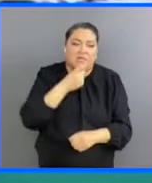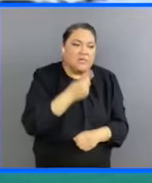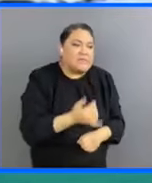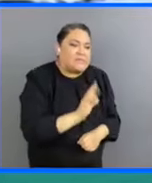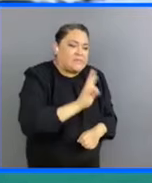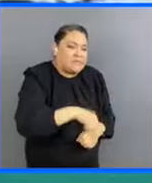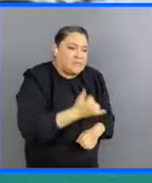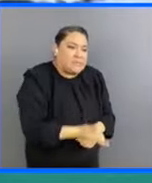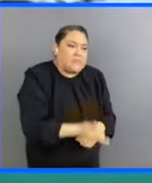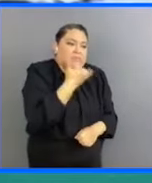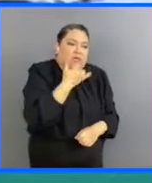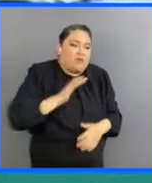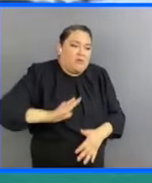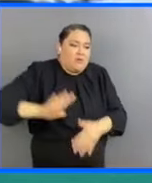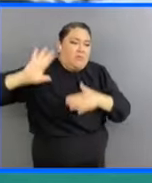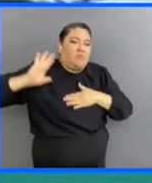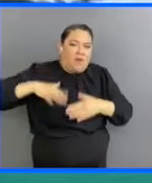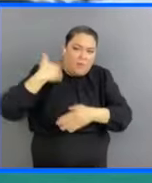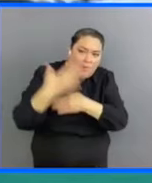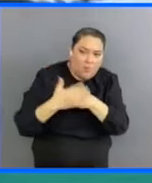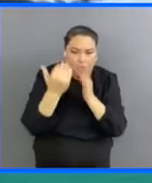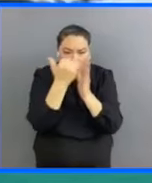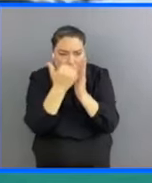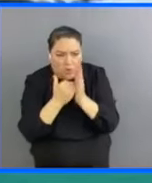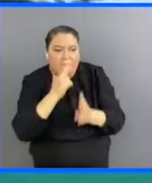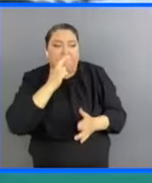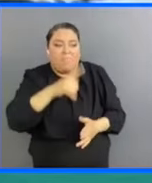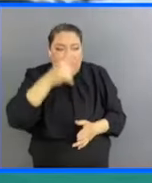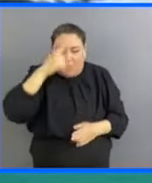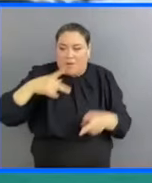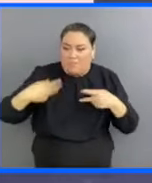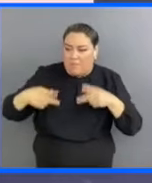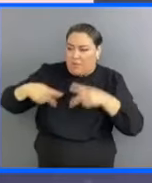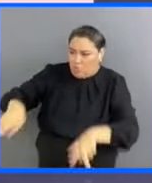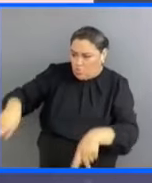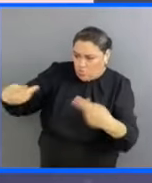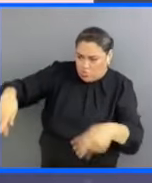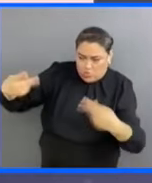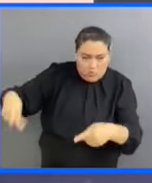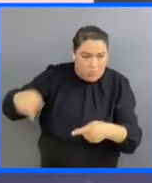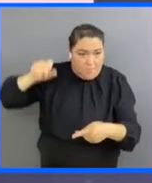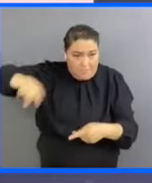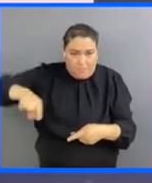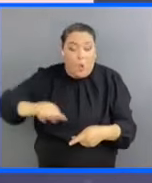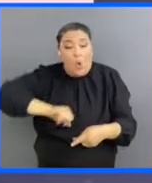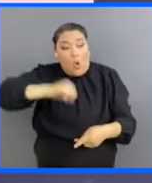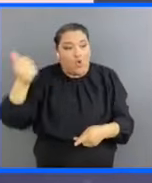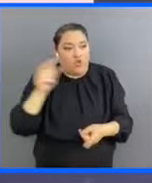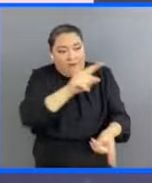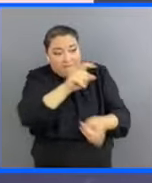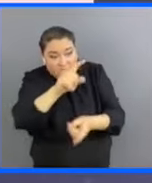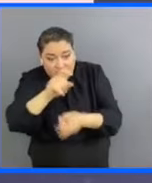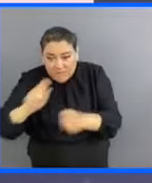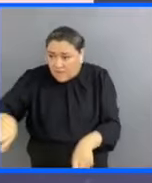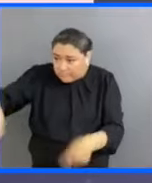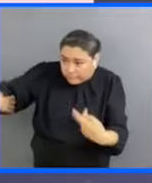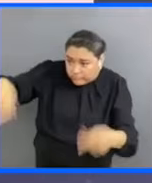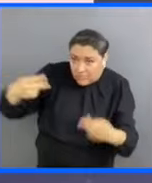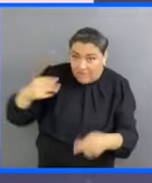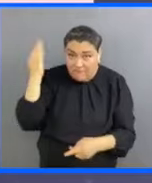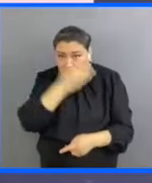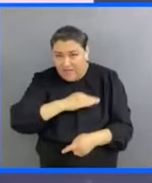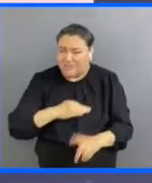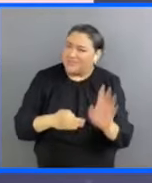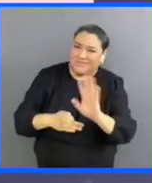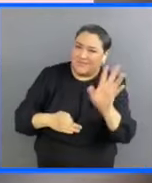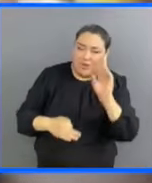comprometió a mejorar sus protocolos para cuidar que vendedores terceros en su plataforma no incurran en venta de productos plagiados o de apropiación